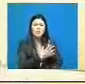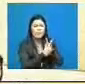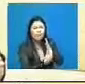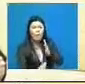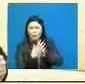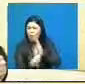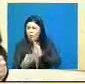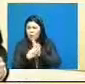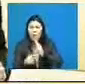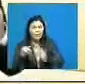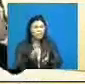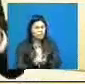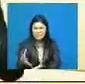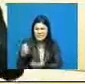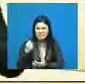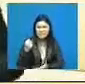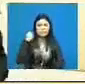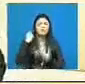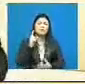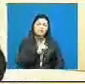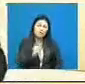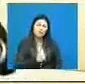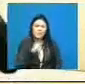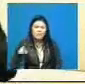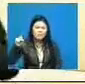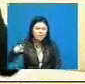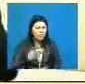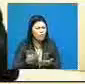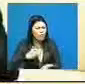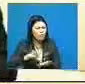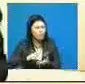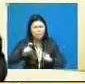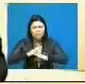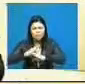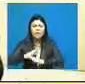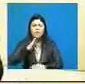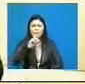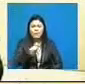población colombiana, a los sectores más necesitados, que protejamos a los pobres,